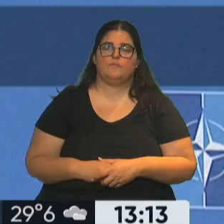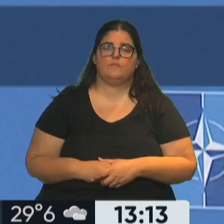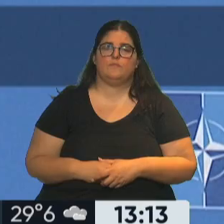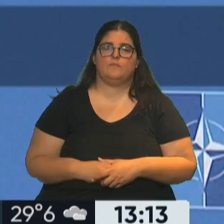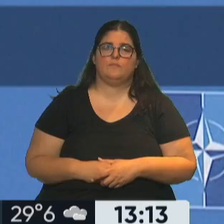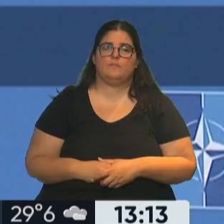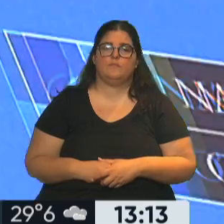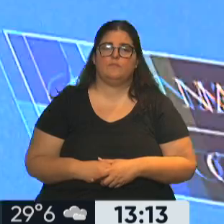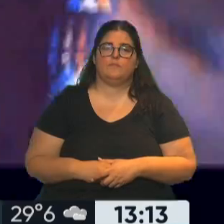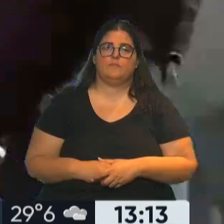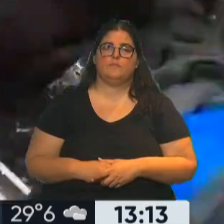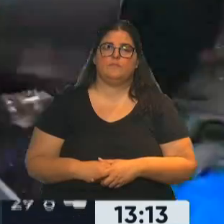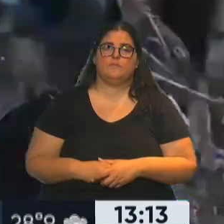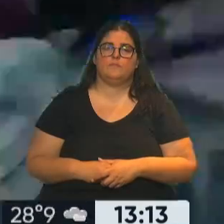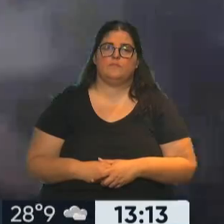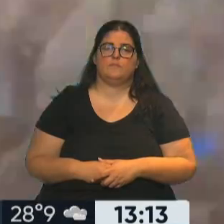Báltico